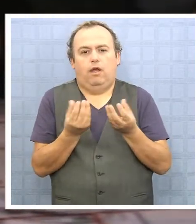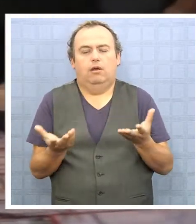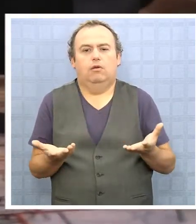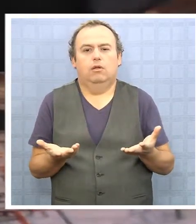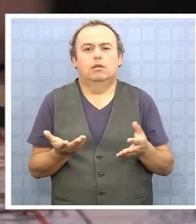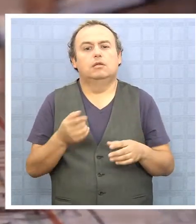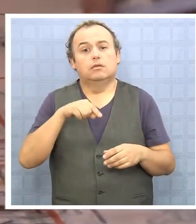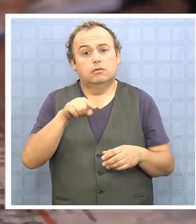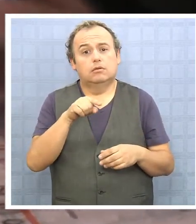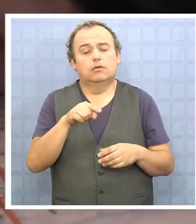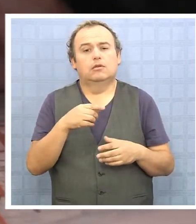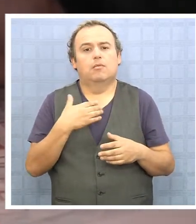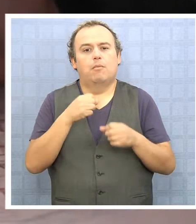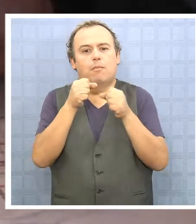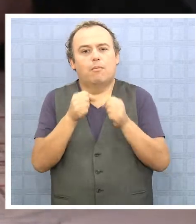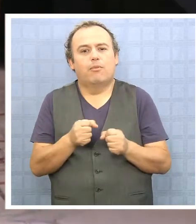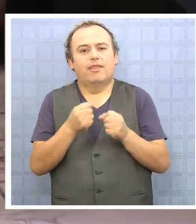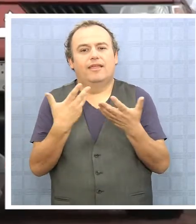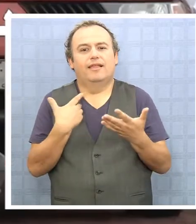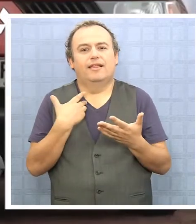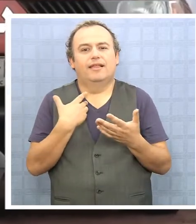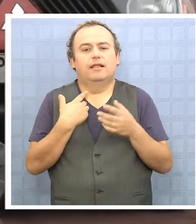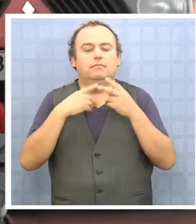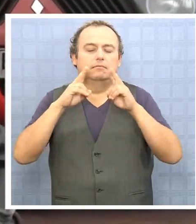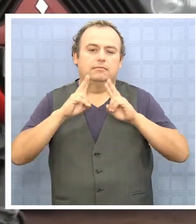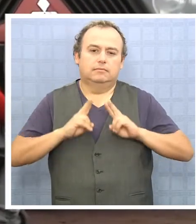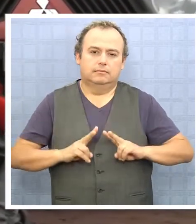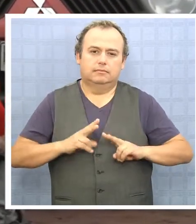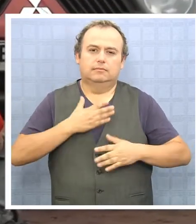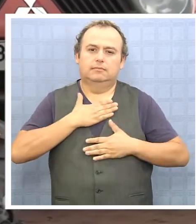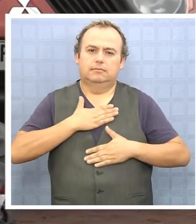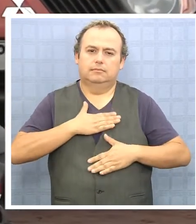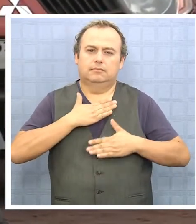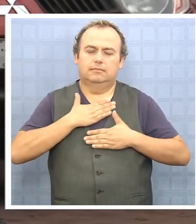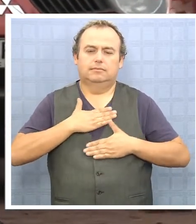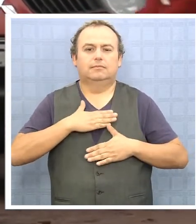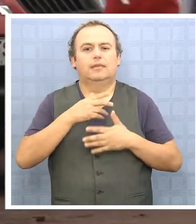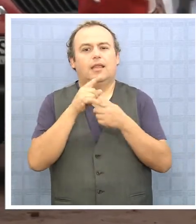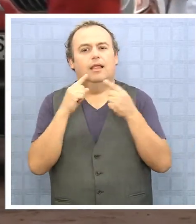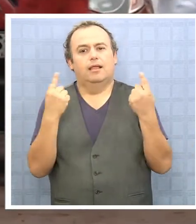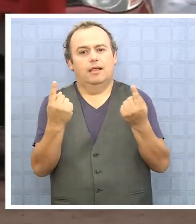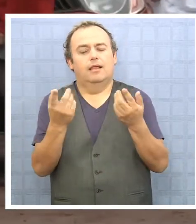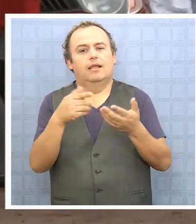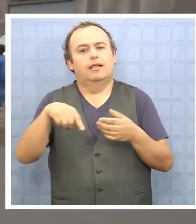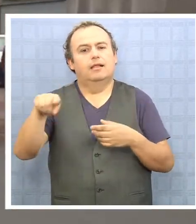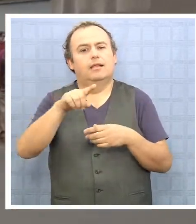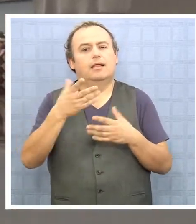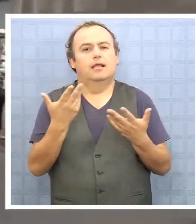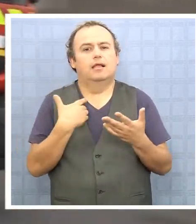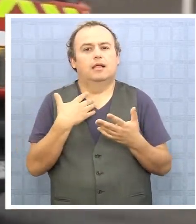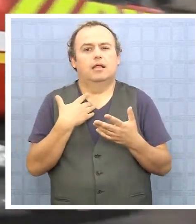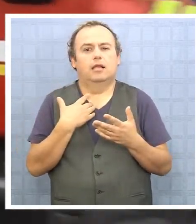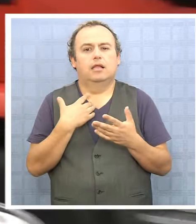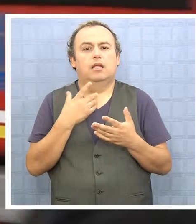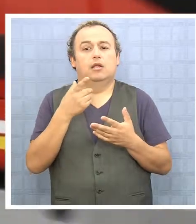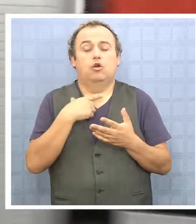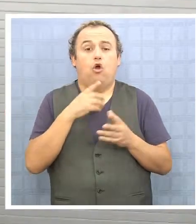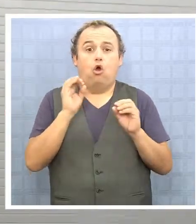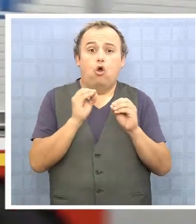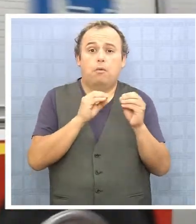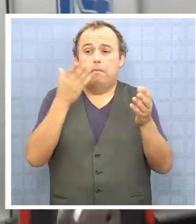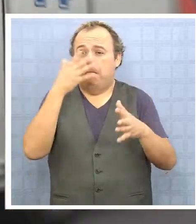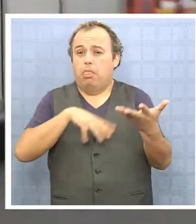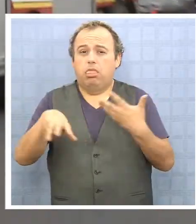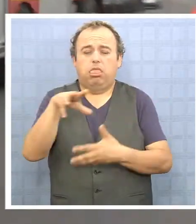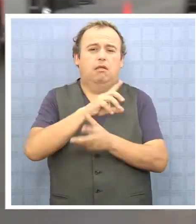porque con ello nosotros llevamos tranquilidad o llevamos también el caos a la comunidad. La